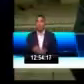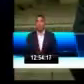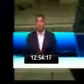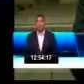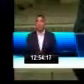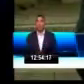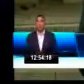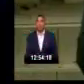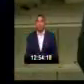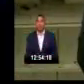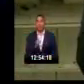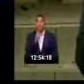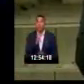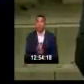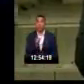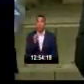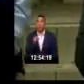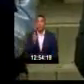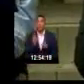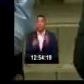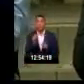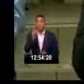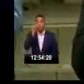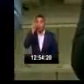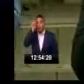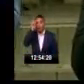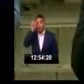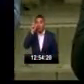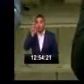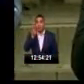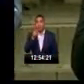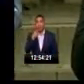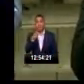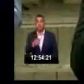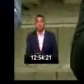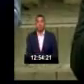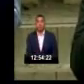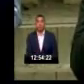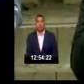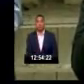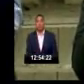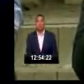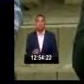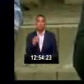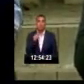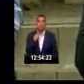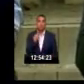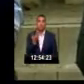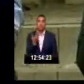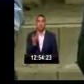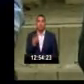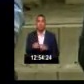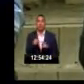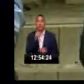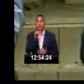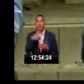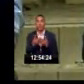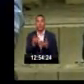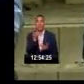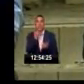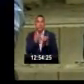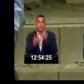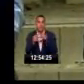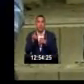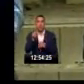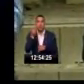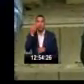A ver, si es verdad que inteligencia no premeditadamente falló, creo que nos falló a todos